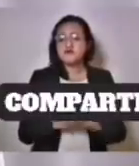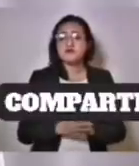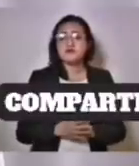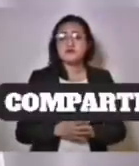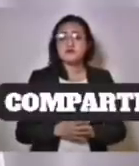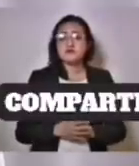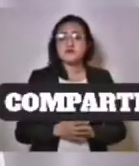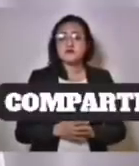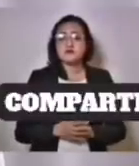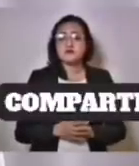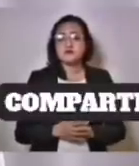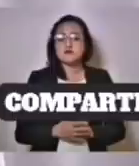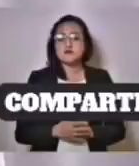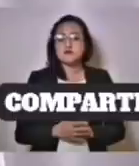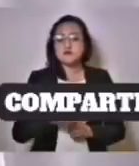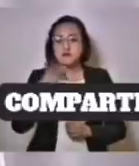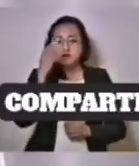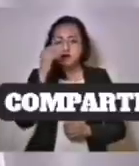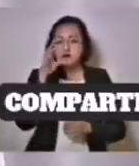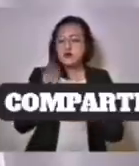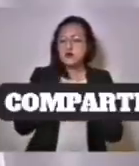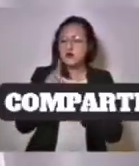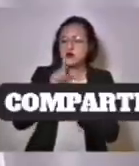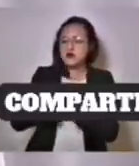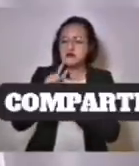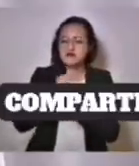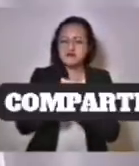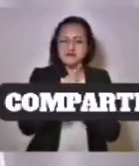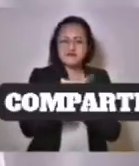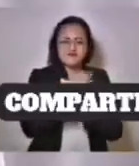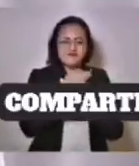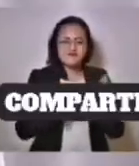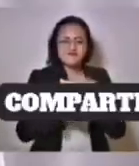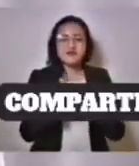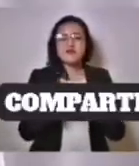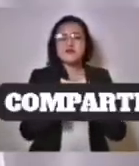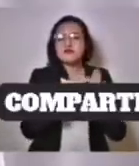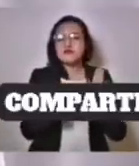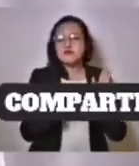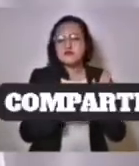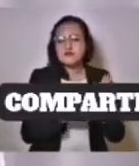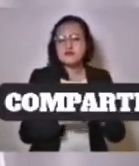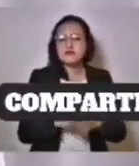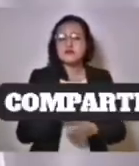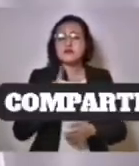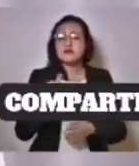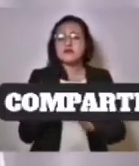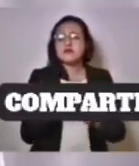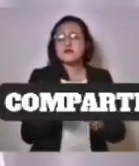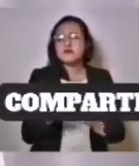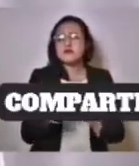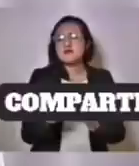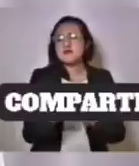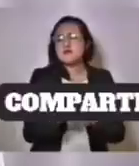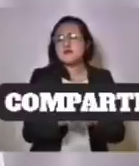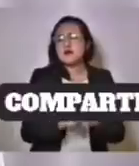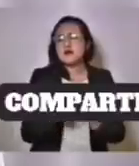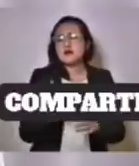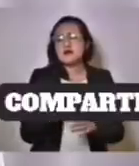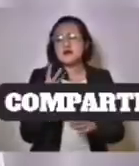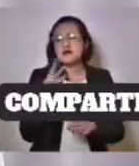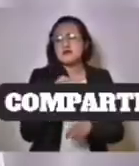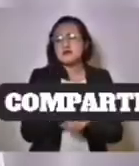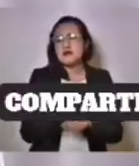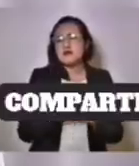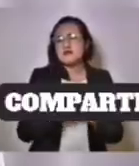sanitización, y después el resto del mes de agosto, por aproximadamente 3 semanas, un